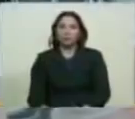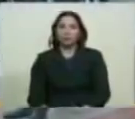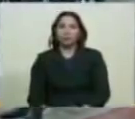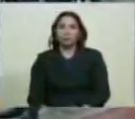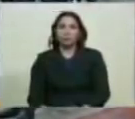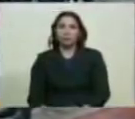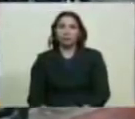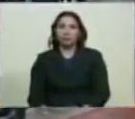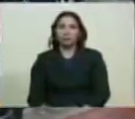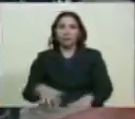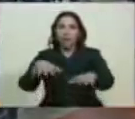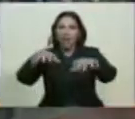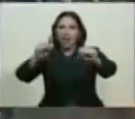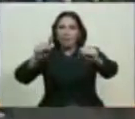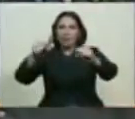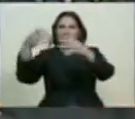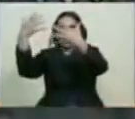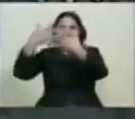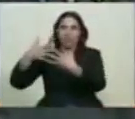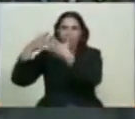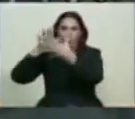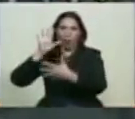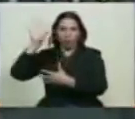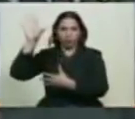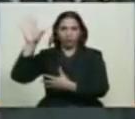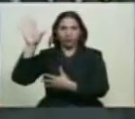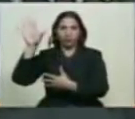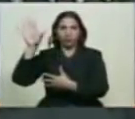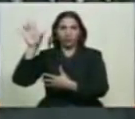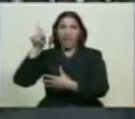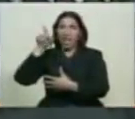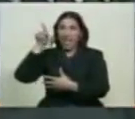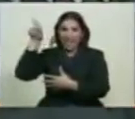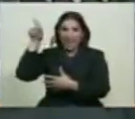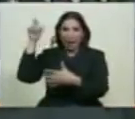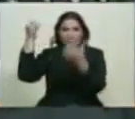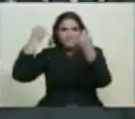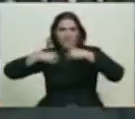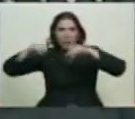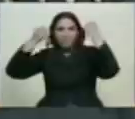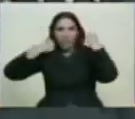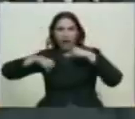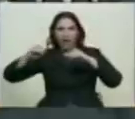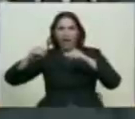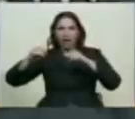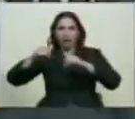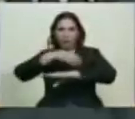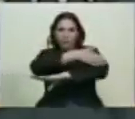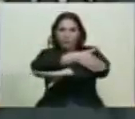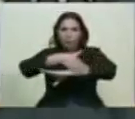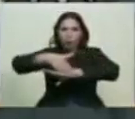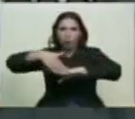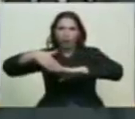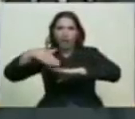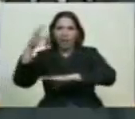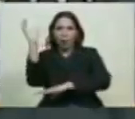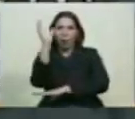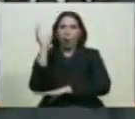El imperialismo norteamericano está preparando provocaciones en la frontera y más